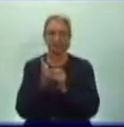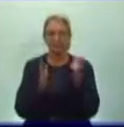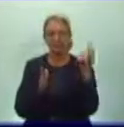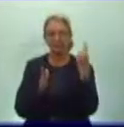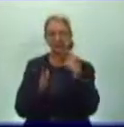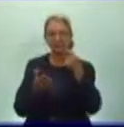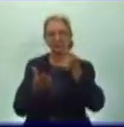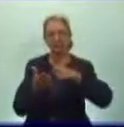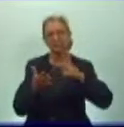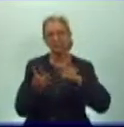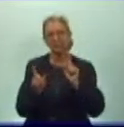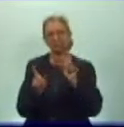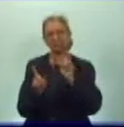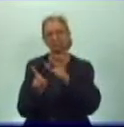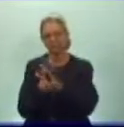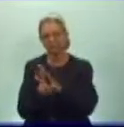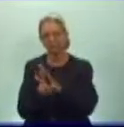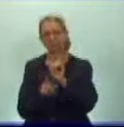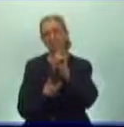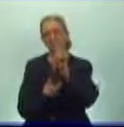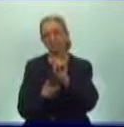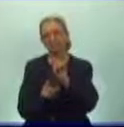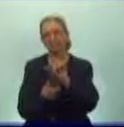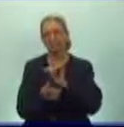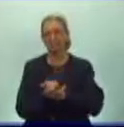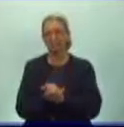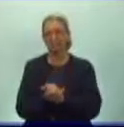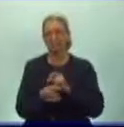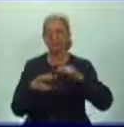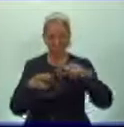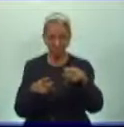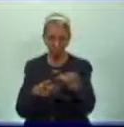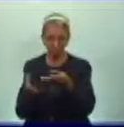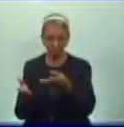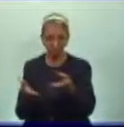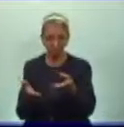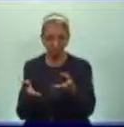escriben con letra inicial minúscula. Repítanlo ustedes.